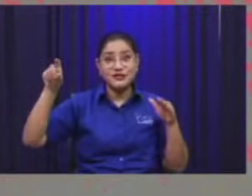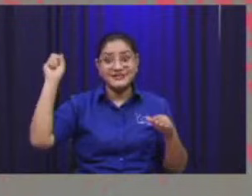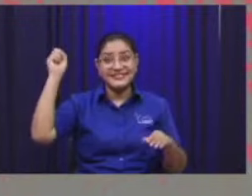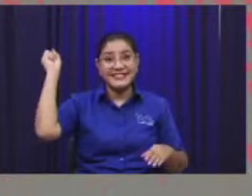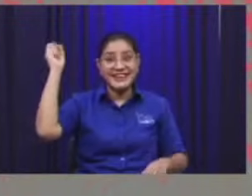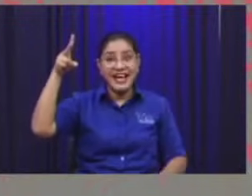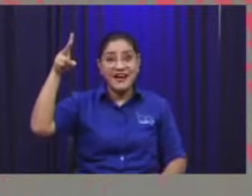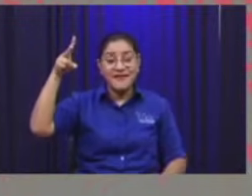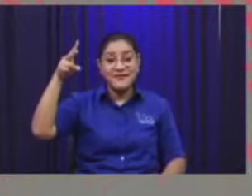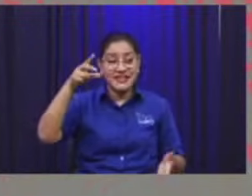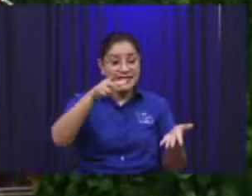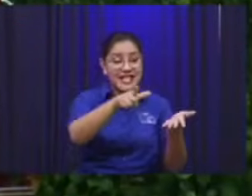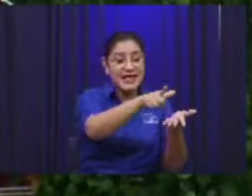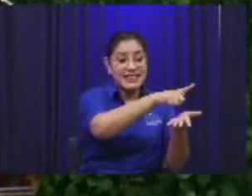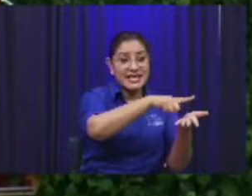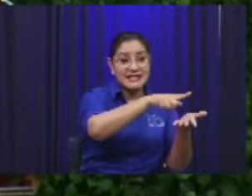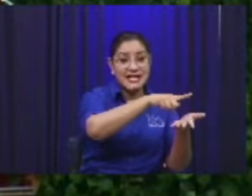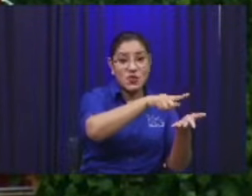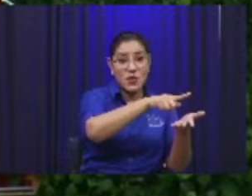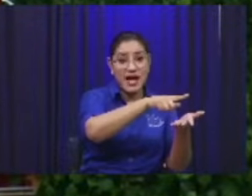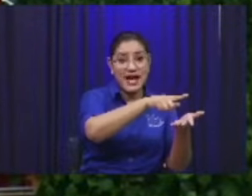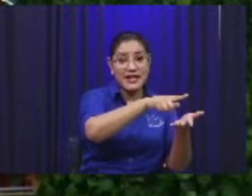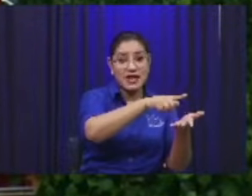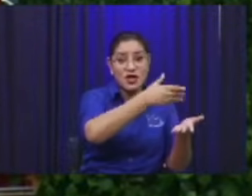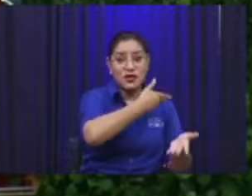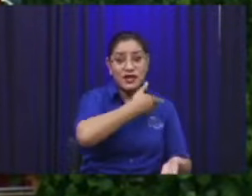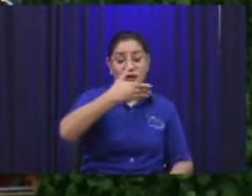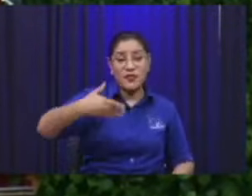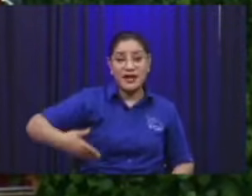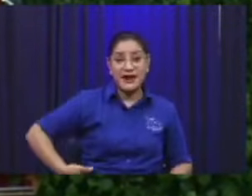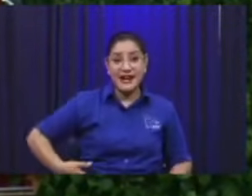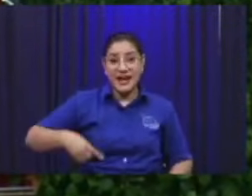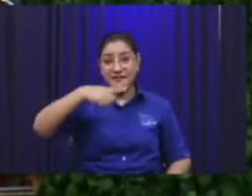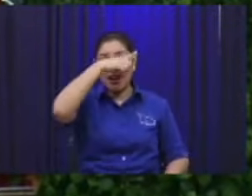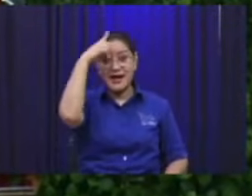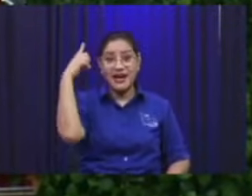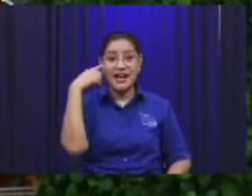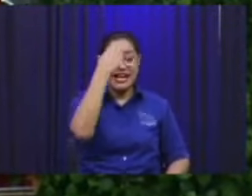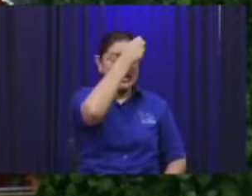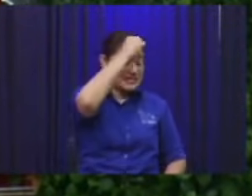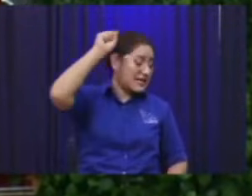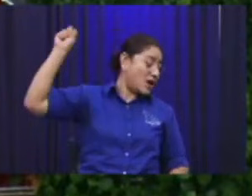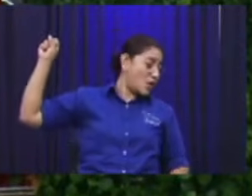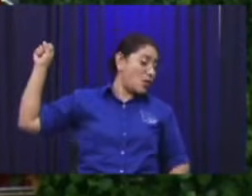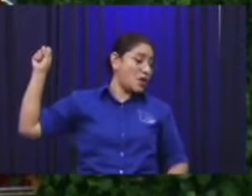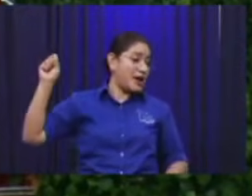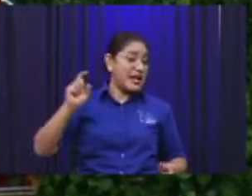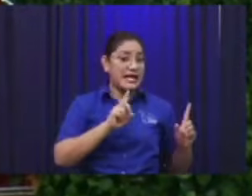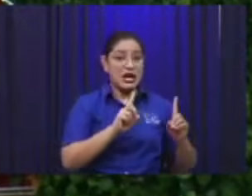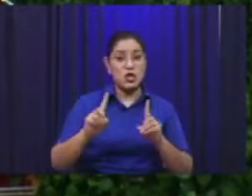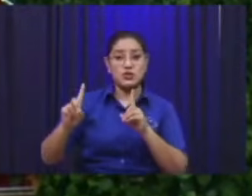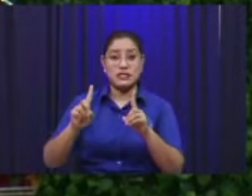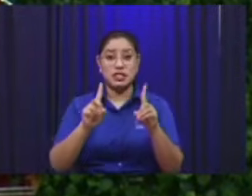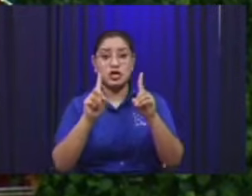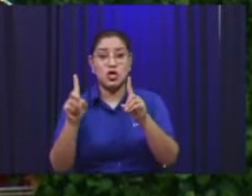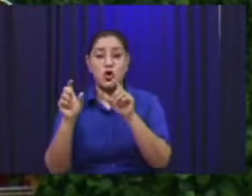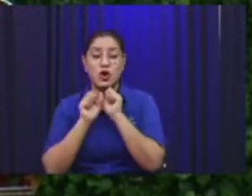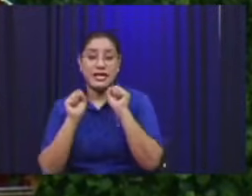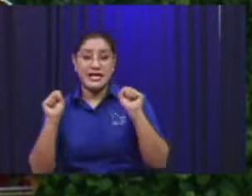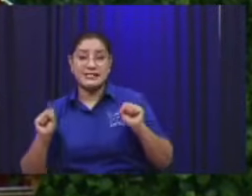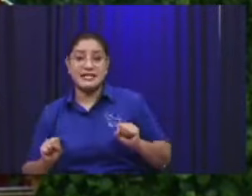la tierra donde gobernaba saúl y el sacerdote que fue tras de él llevaba y folk